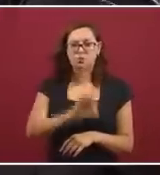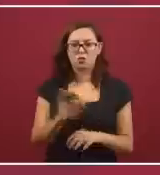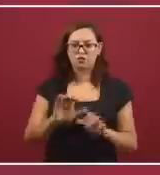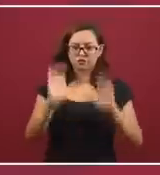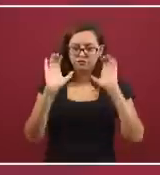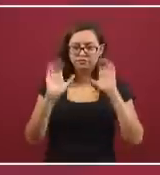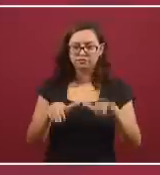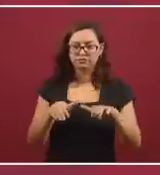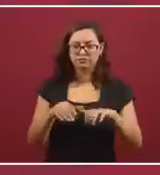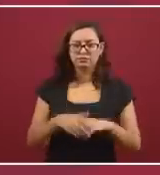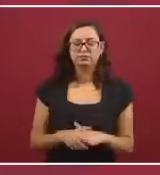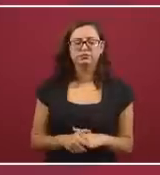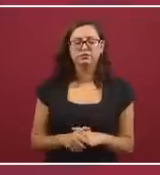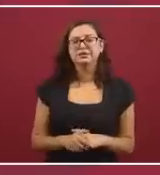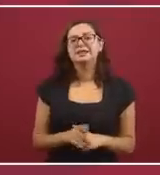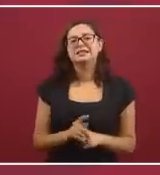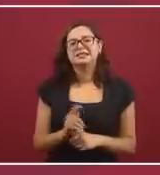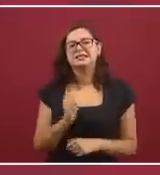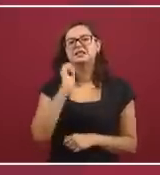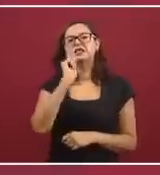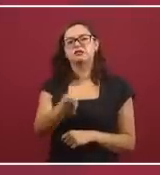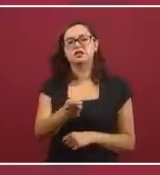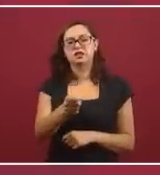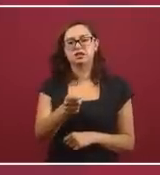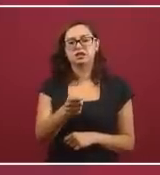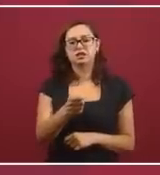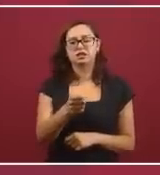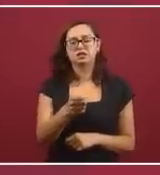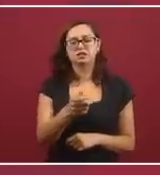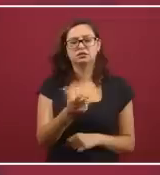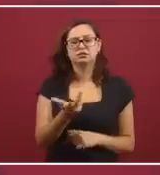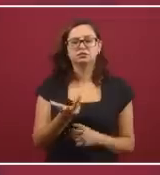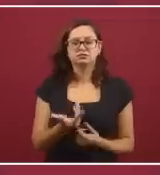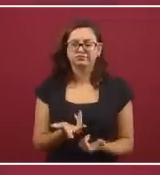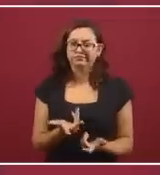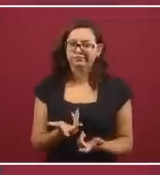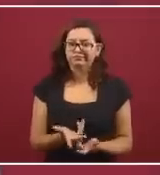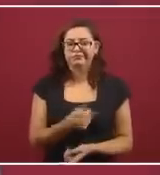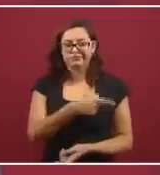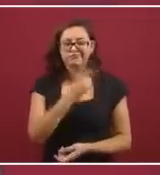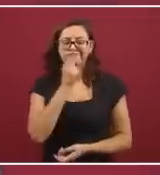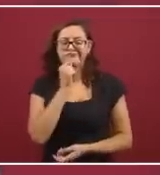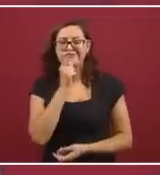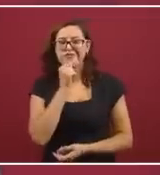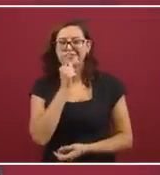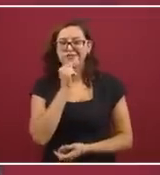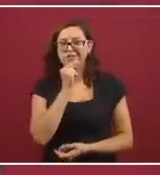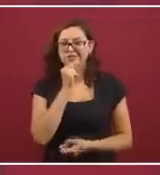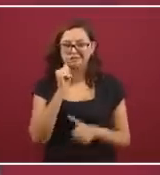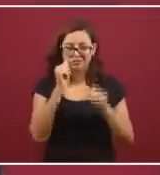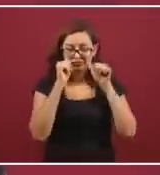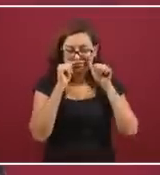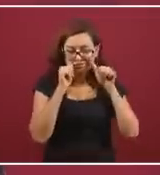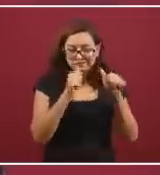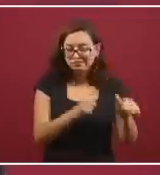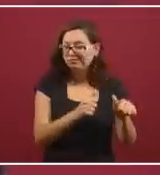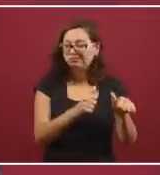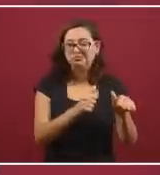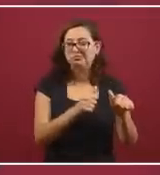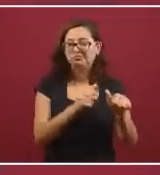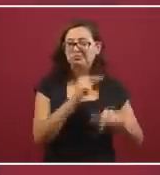esto también qué significa de que se descuido la corporación